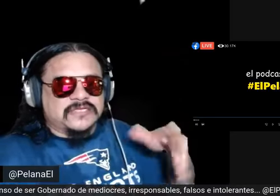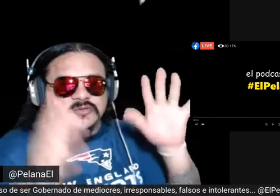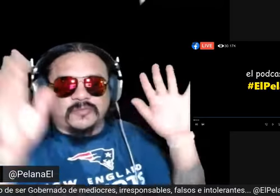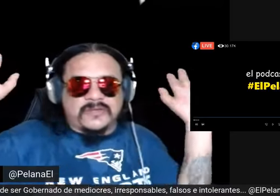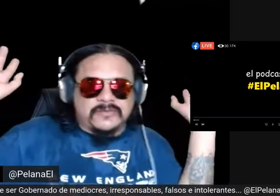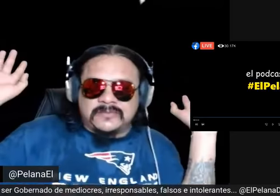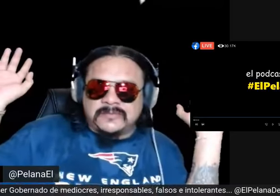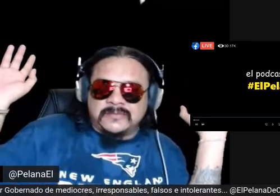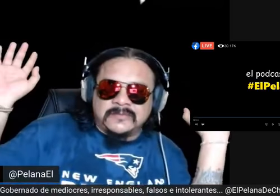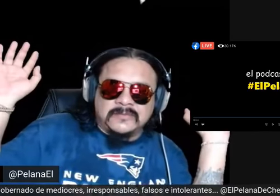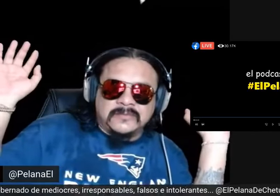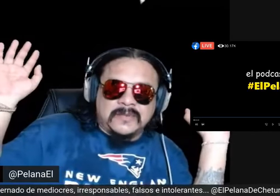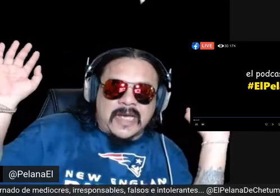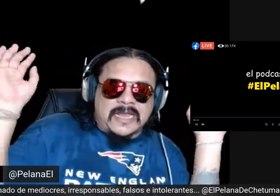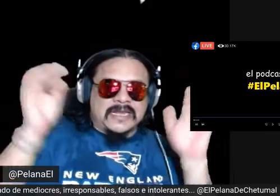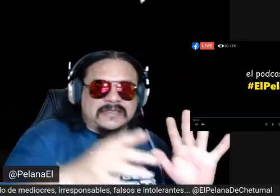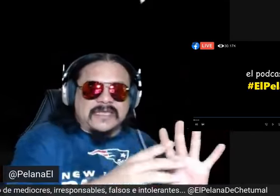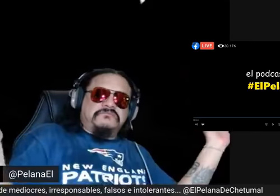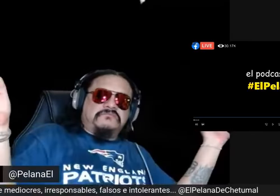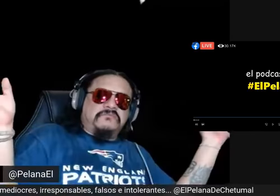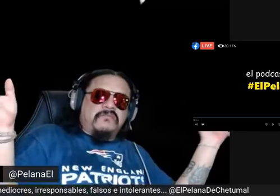pedo, aquel que tenga